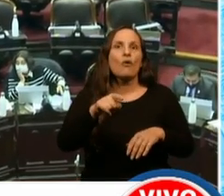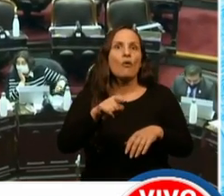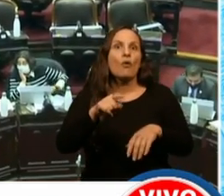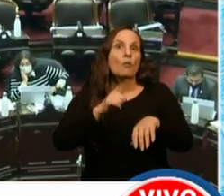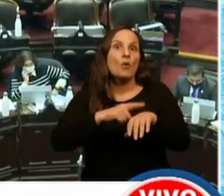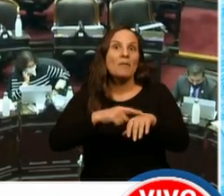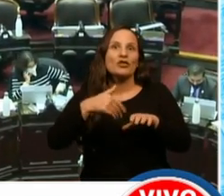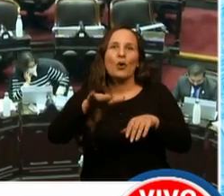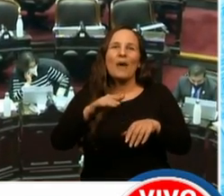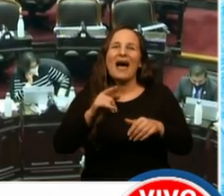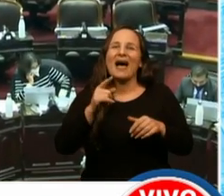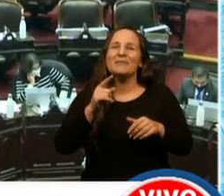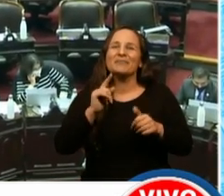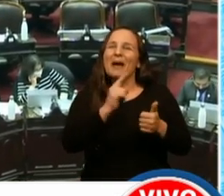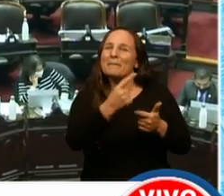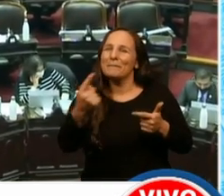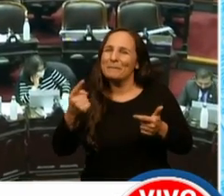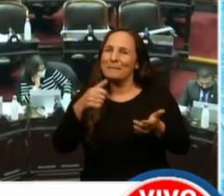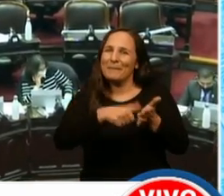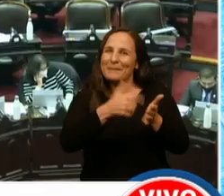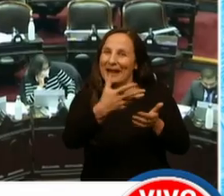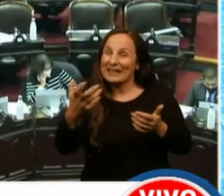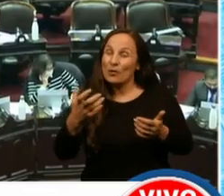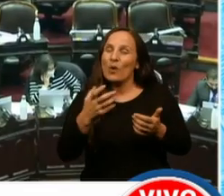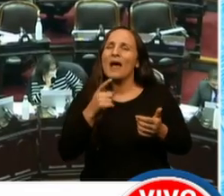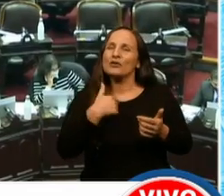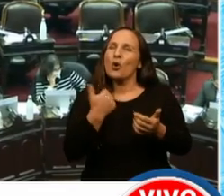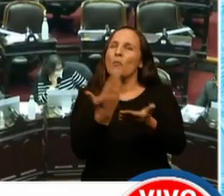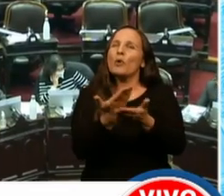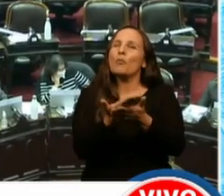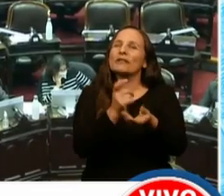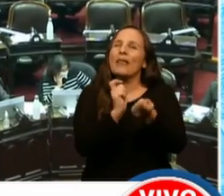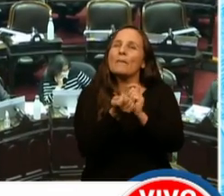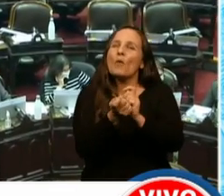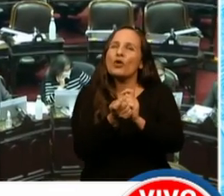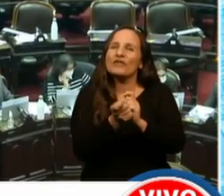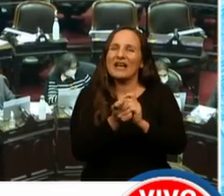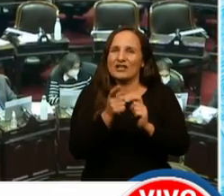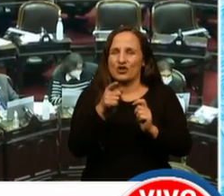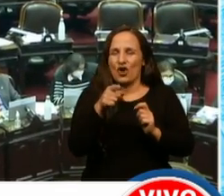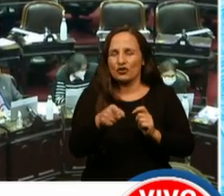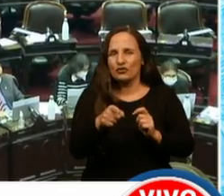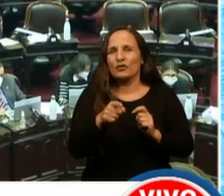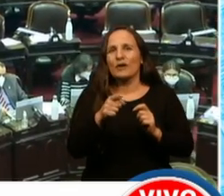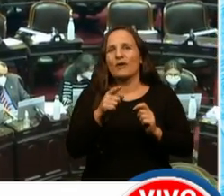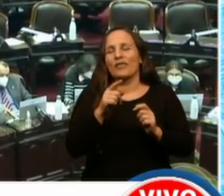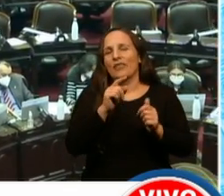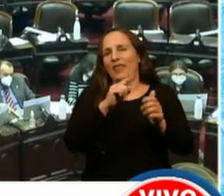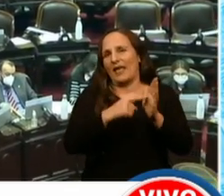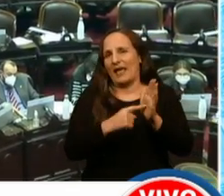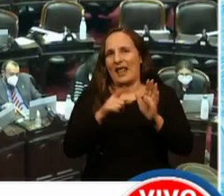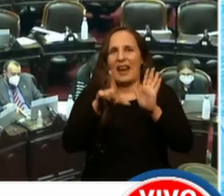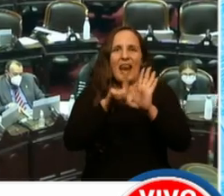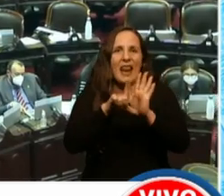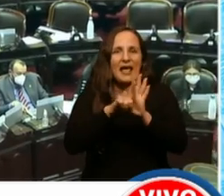tratemos en particular voy a hacer una propuesta de modificación en el tratamiento en particular de la